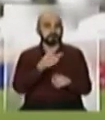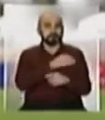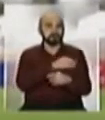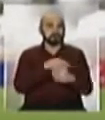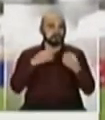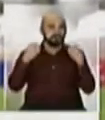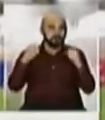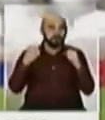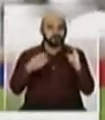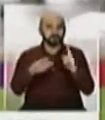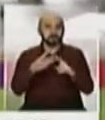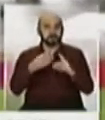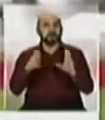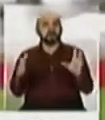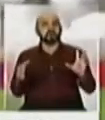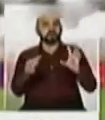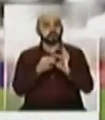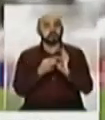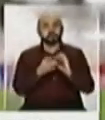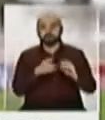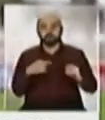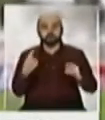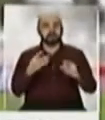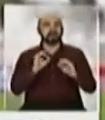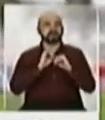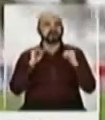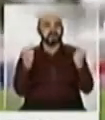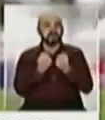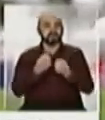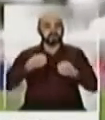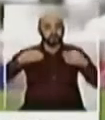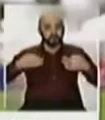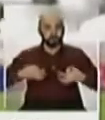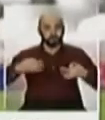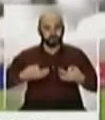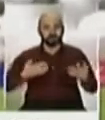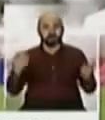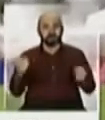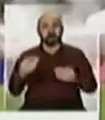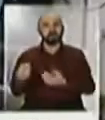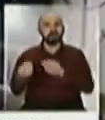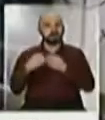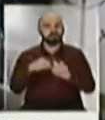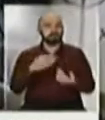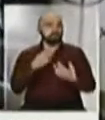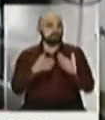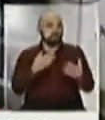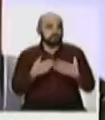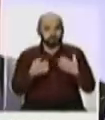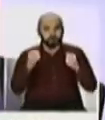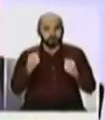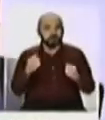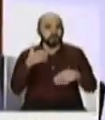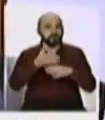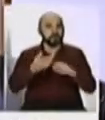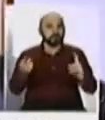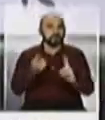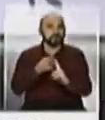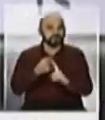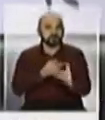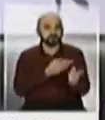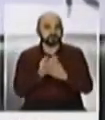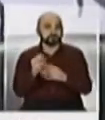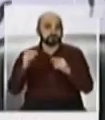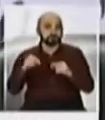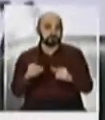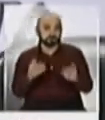la ministra del Deporte, en conjunto también con Estadio Seguro, van a determinar los estadios en los cuales se puede jugar. Este lunes se reunió la NFP con